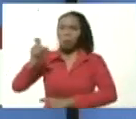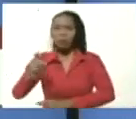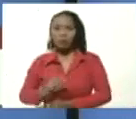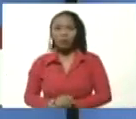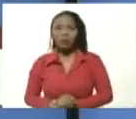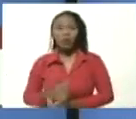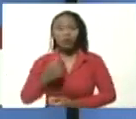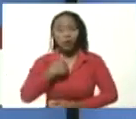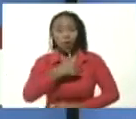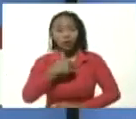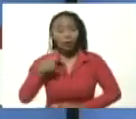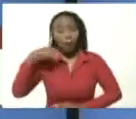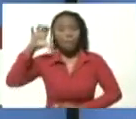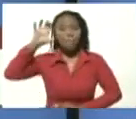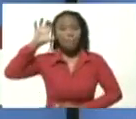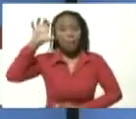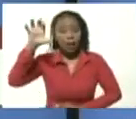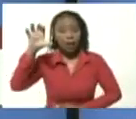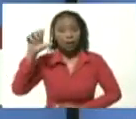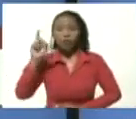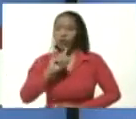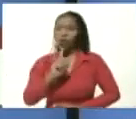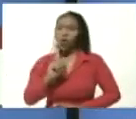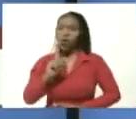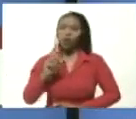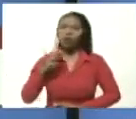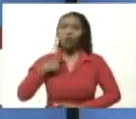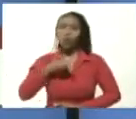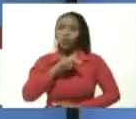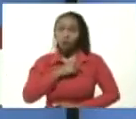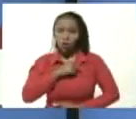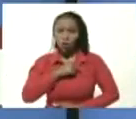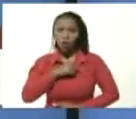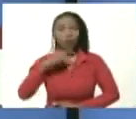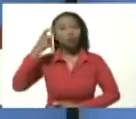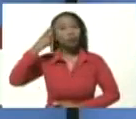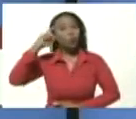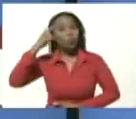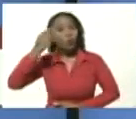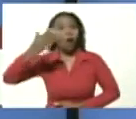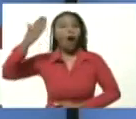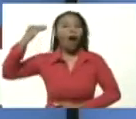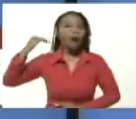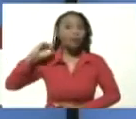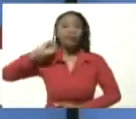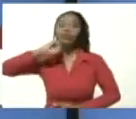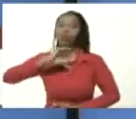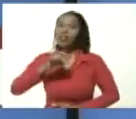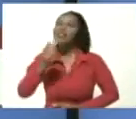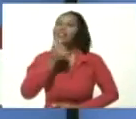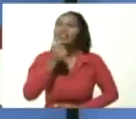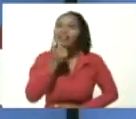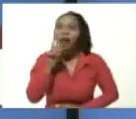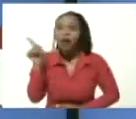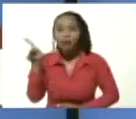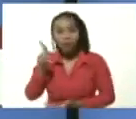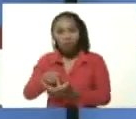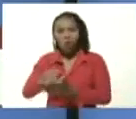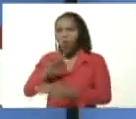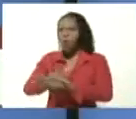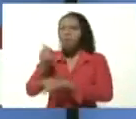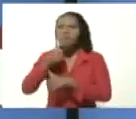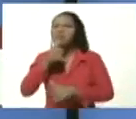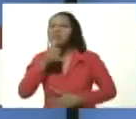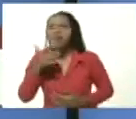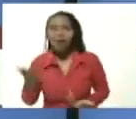es que el país tenga, el país no, nosotros, mejor dicho, recordemos con memoria quiénes eran, que luego entre